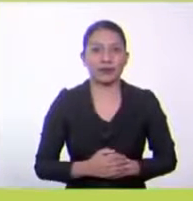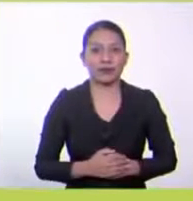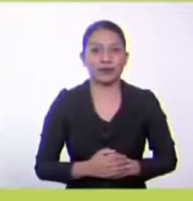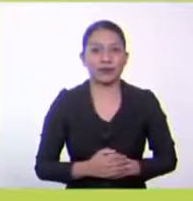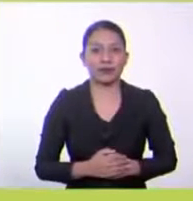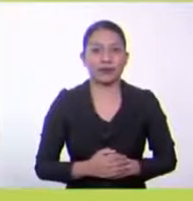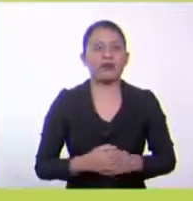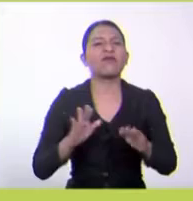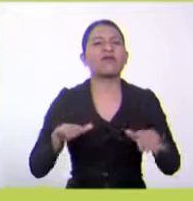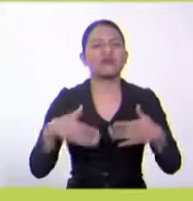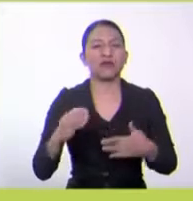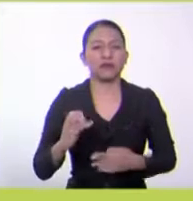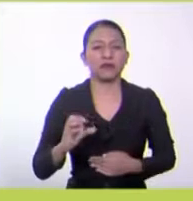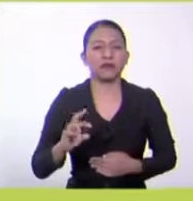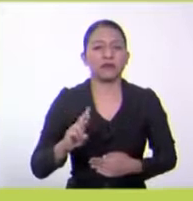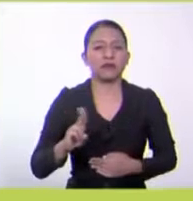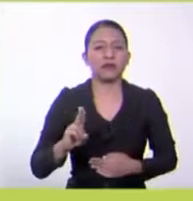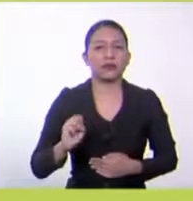¿Qué es un crustáceo?